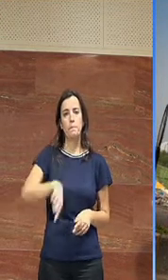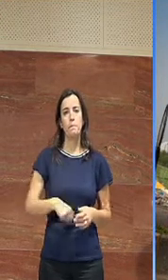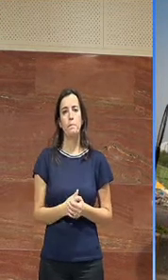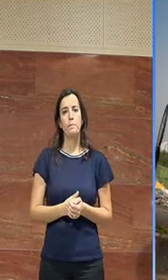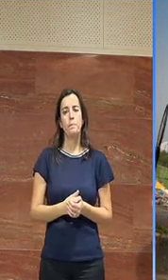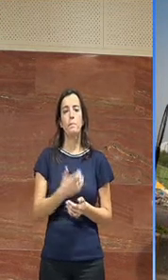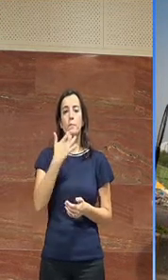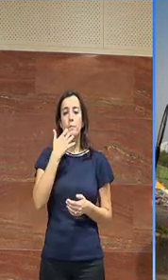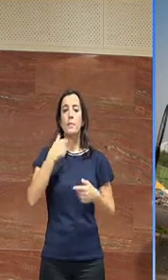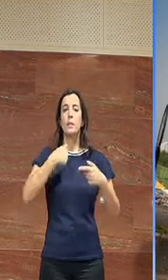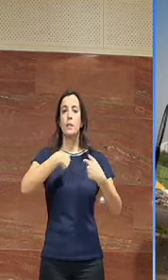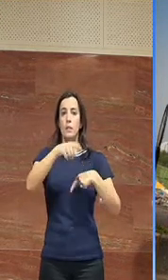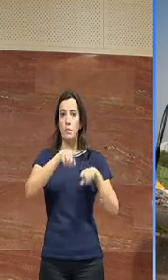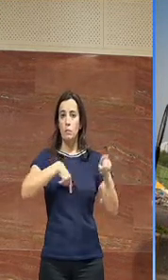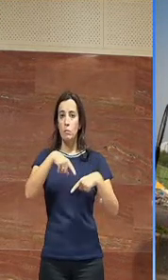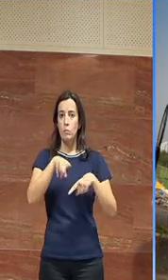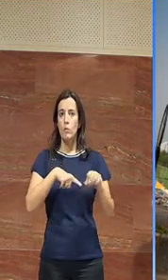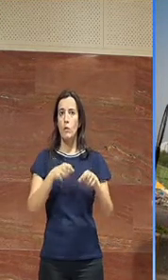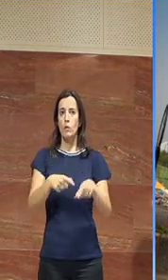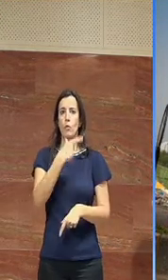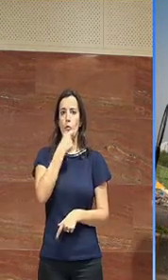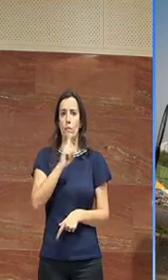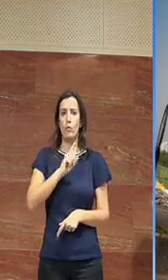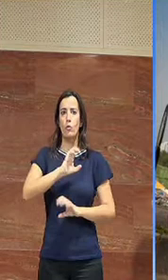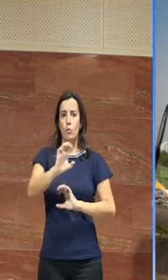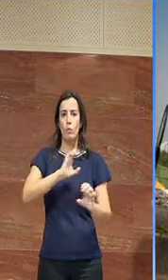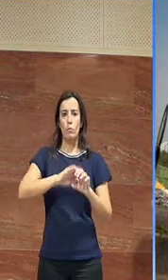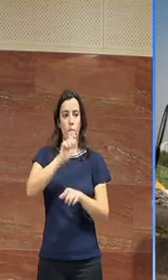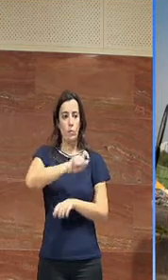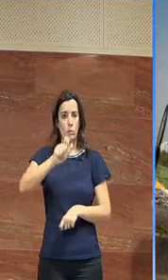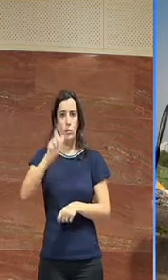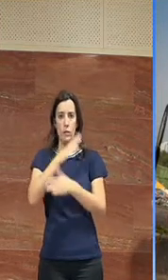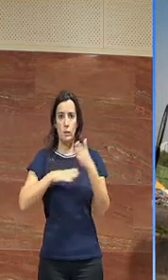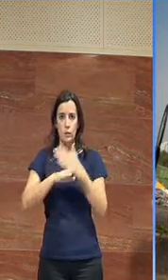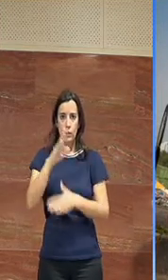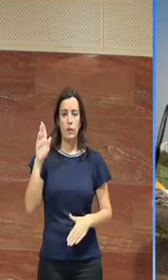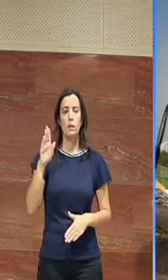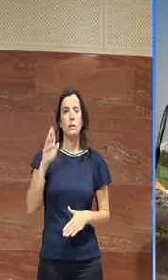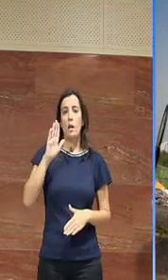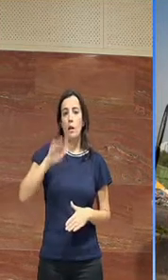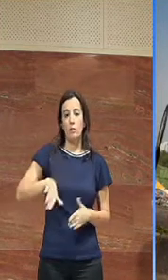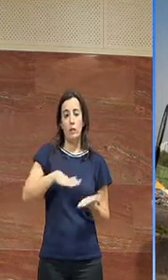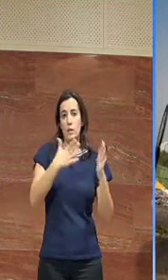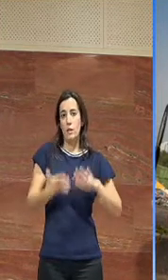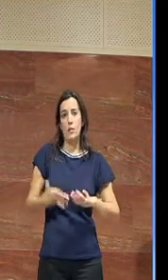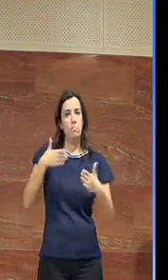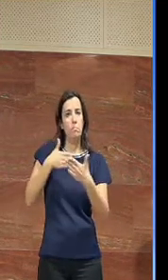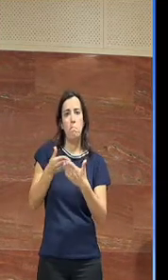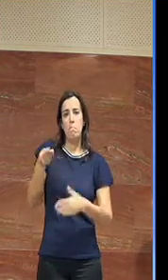ese transporte además no facilita la comunicación para las personas con discapacidad, pues se convierte en una barrera